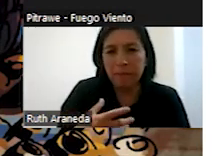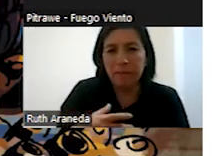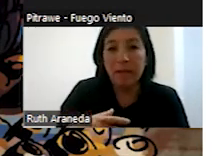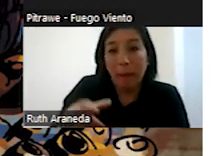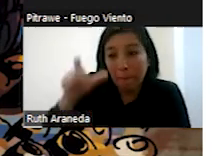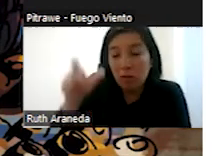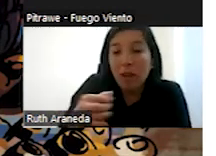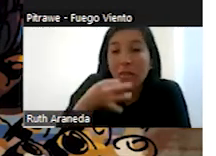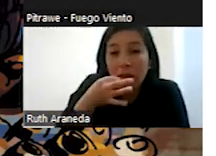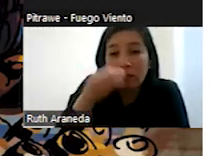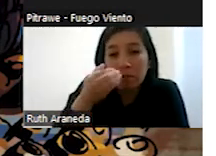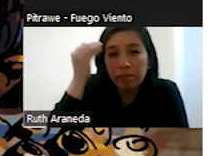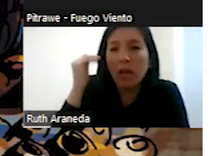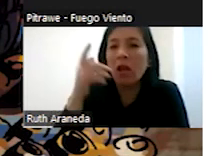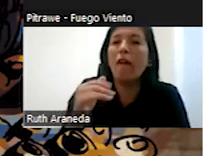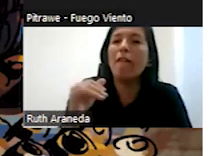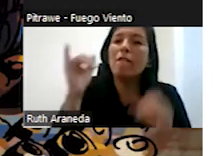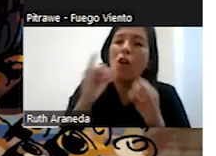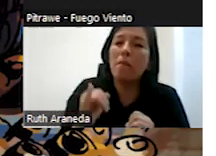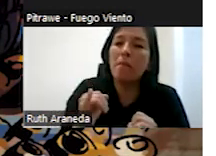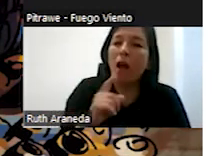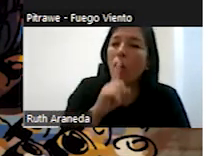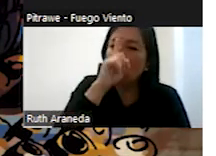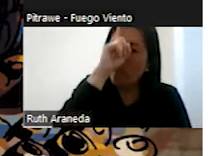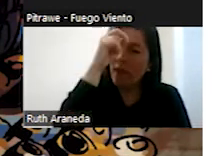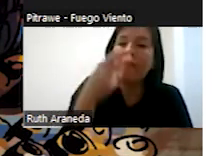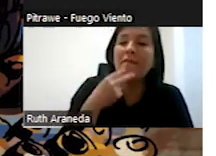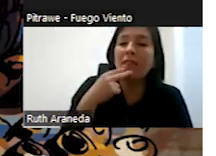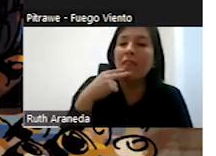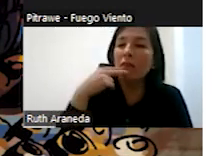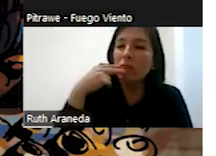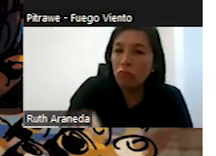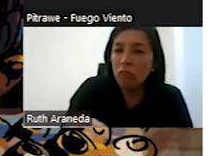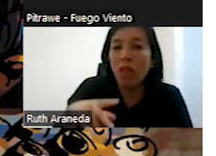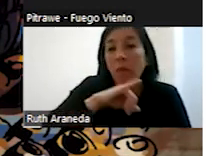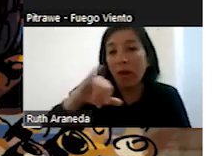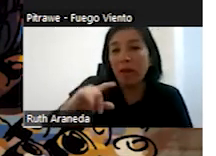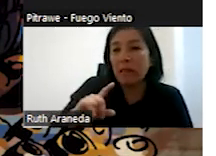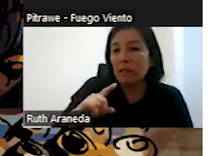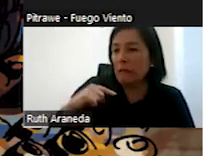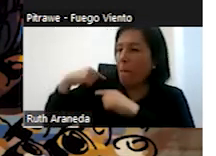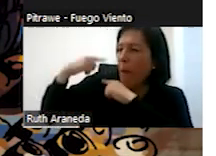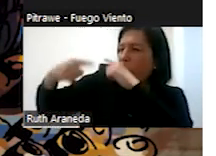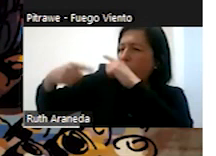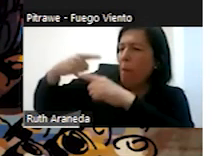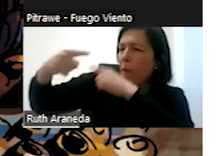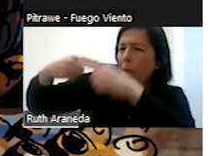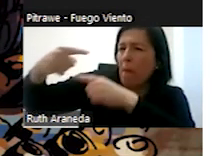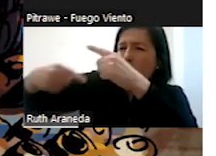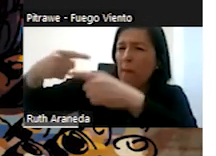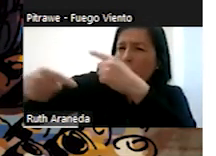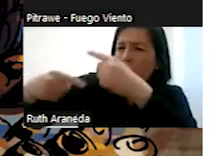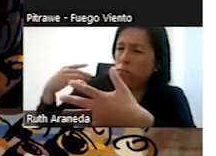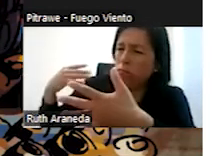está vinculado a un estilo de vida que va mucho más allá y que logra permanecer a través del tiempo hasta momentos